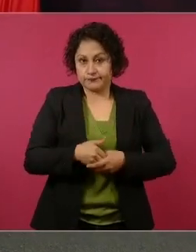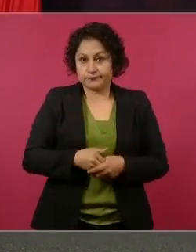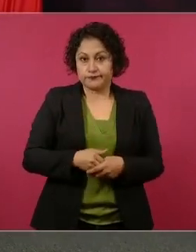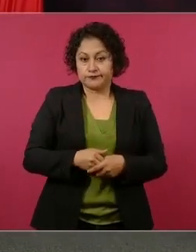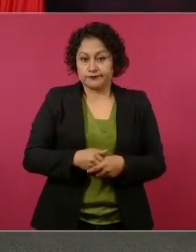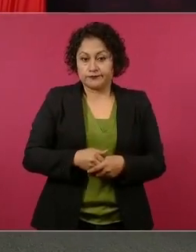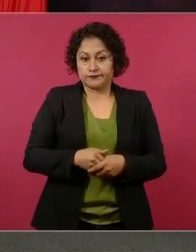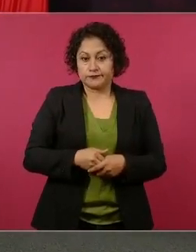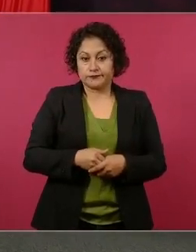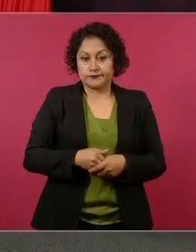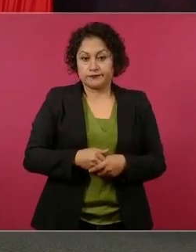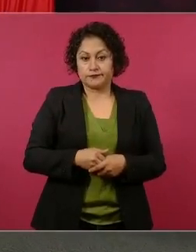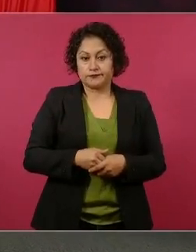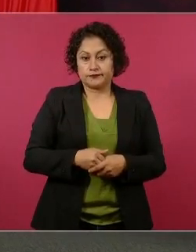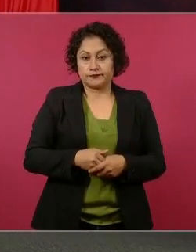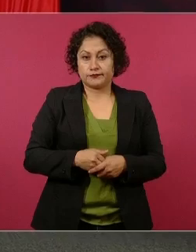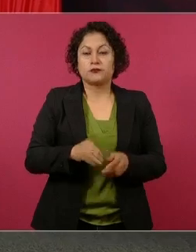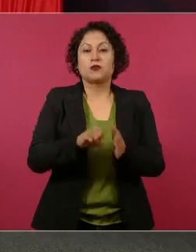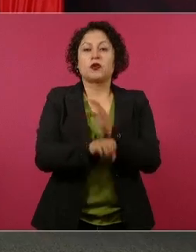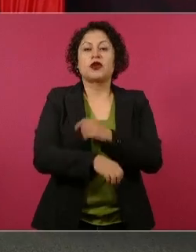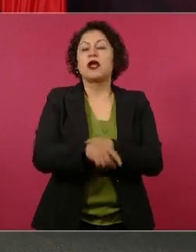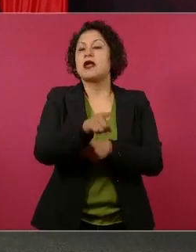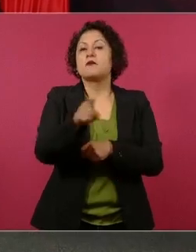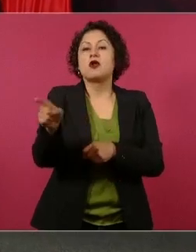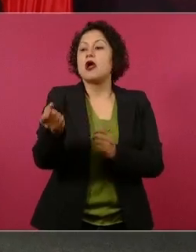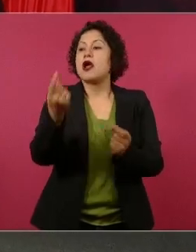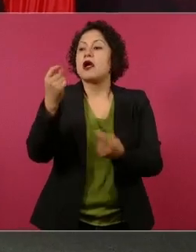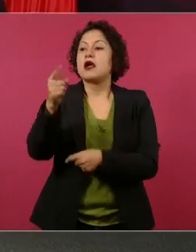Son 10 pesos semanales.